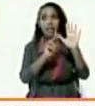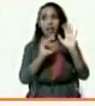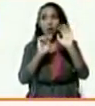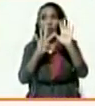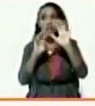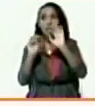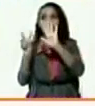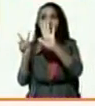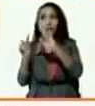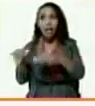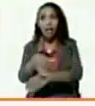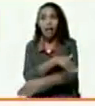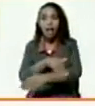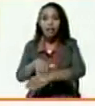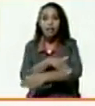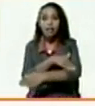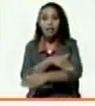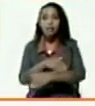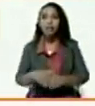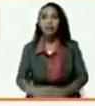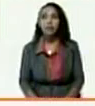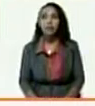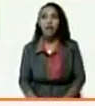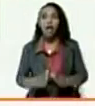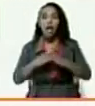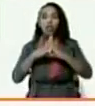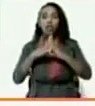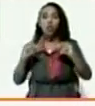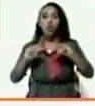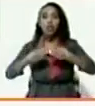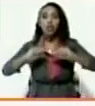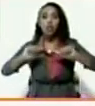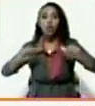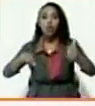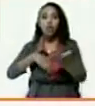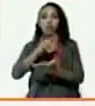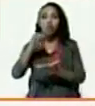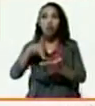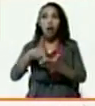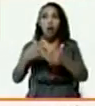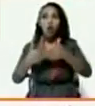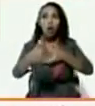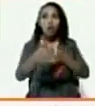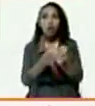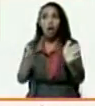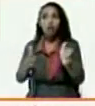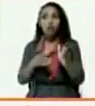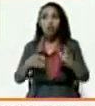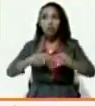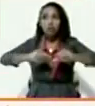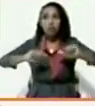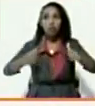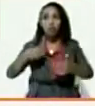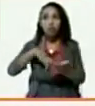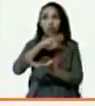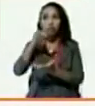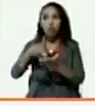279.797 calles en todo el territorio nacional, a lo largo y ancho de todo el territorio